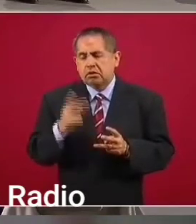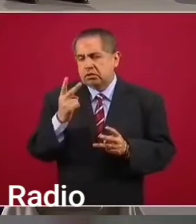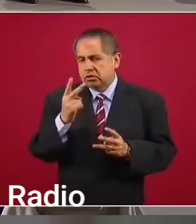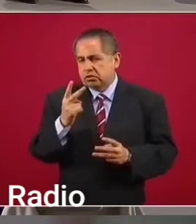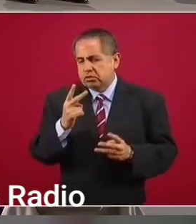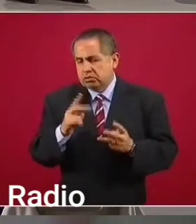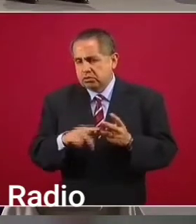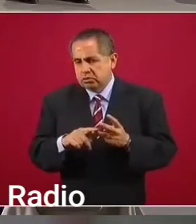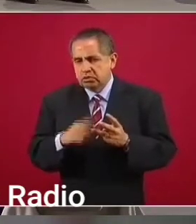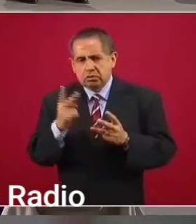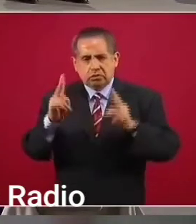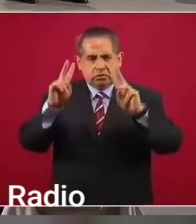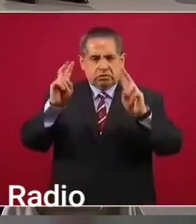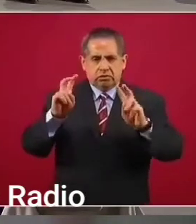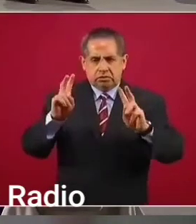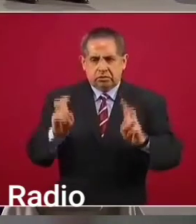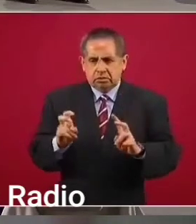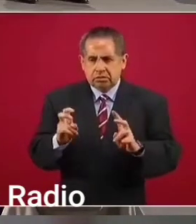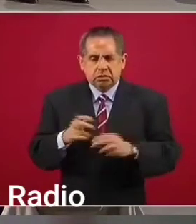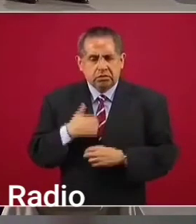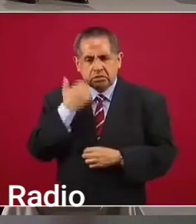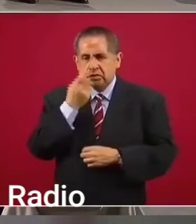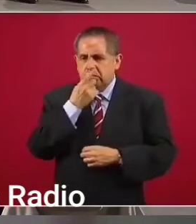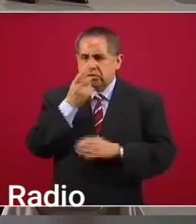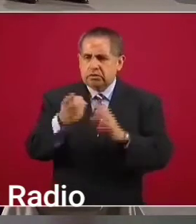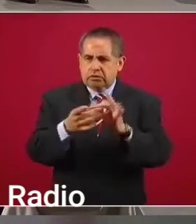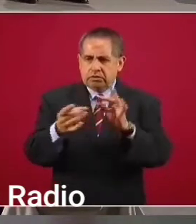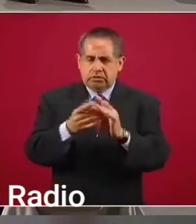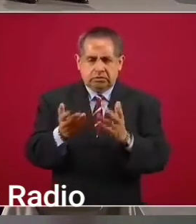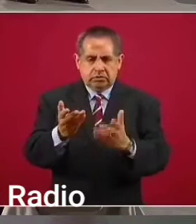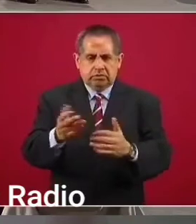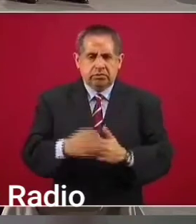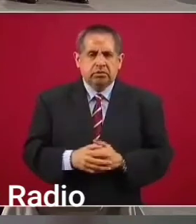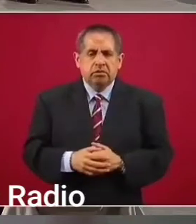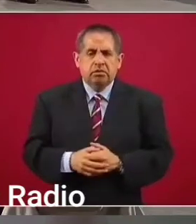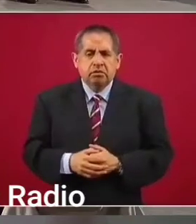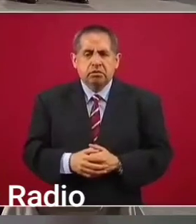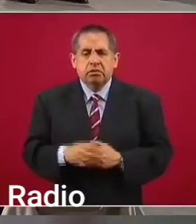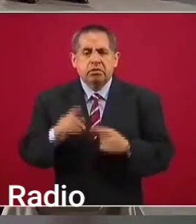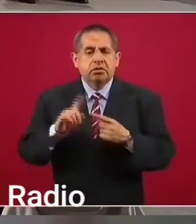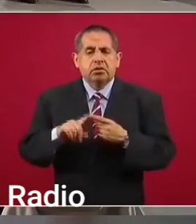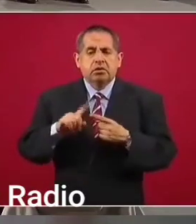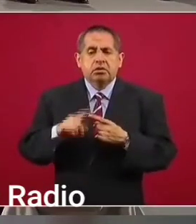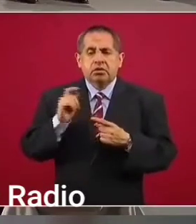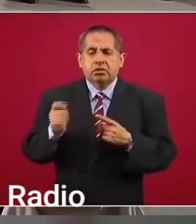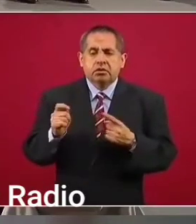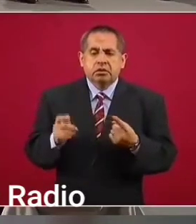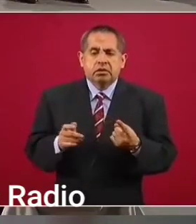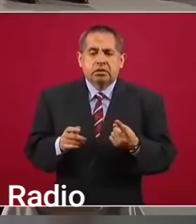dos temas que quiero comentar aquí. Uno es, el primero es